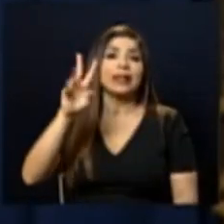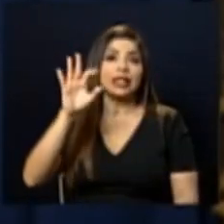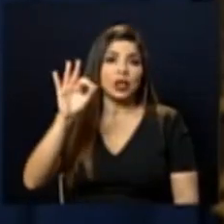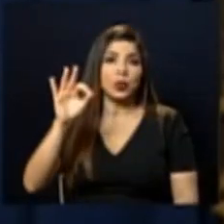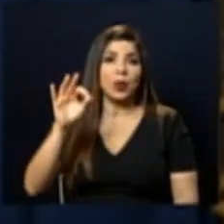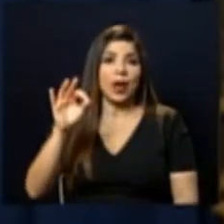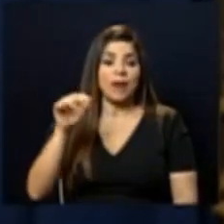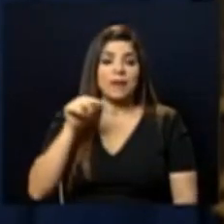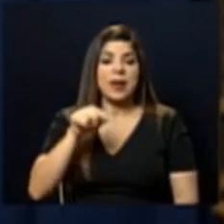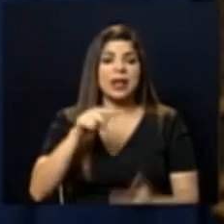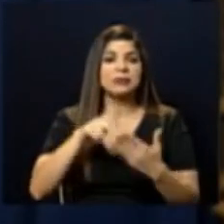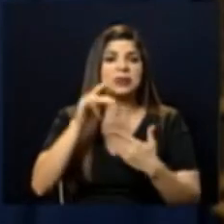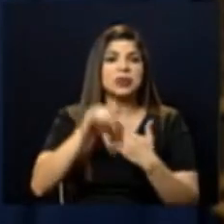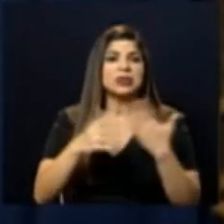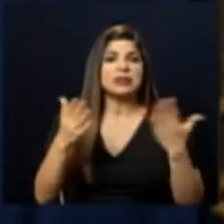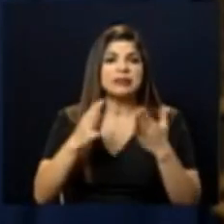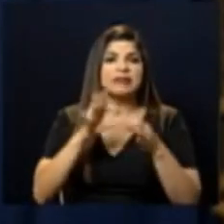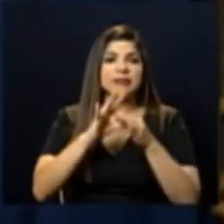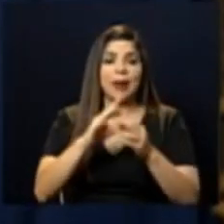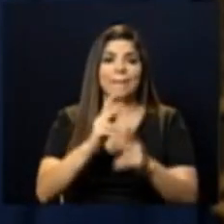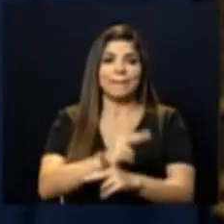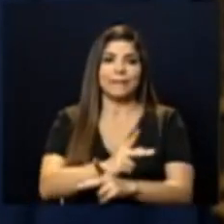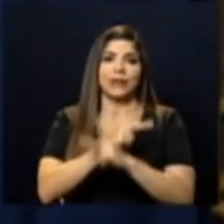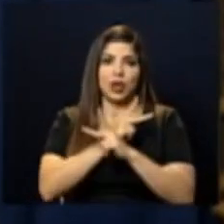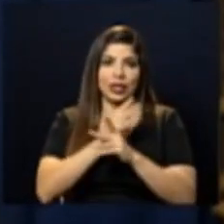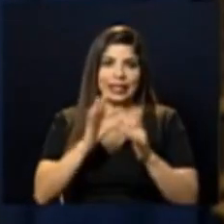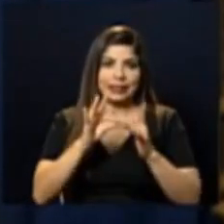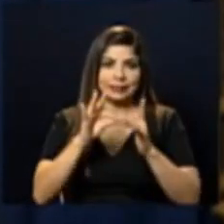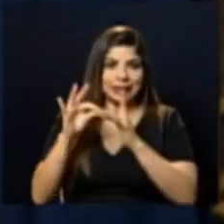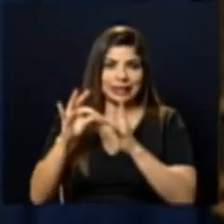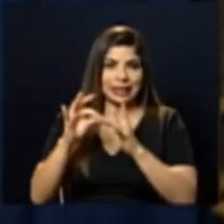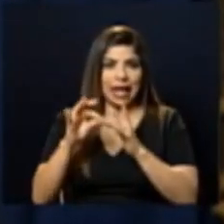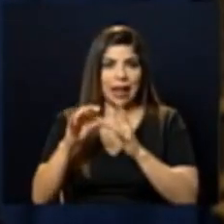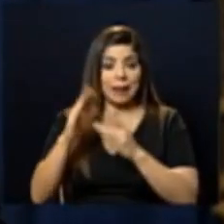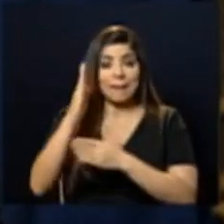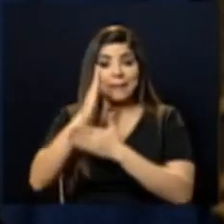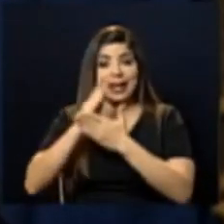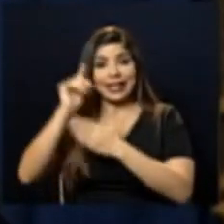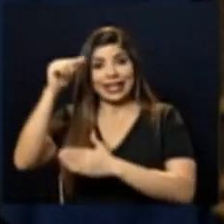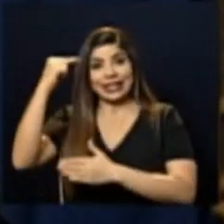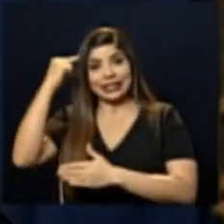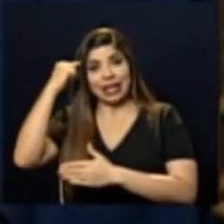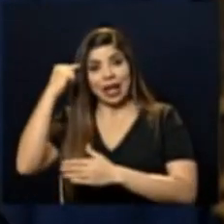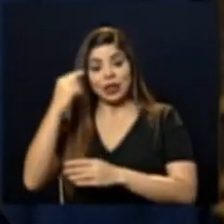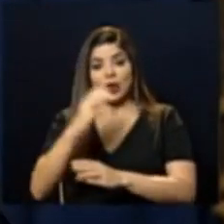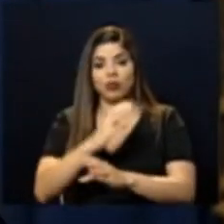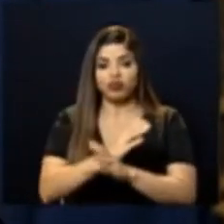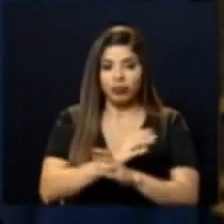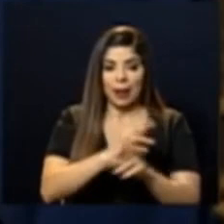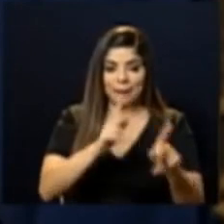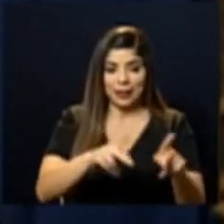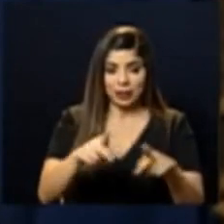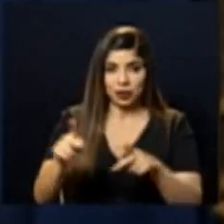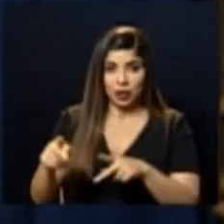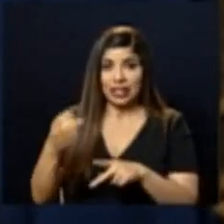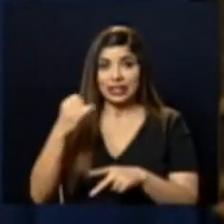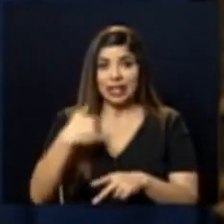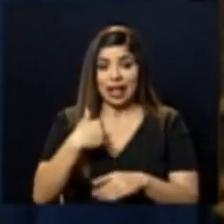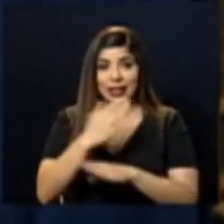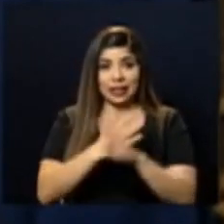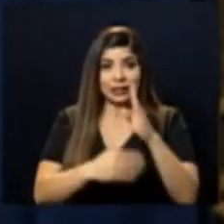18.629, relacionado con la protección especial del Estado a las personas con